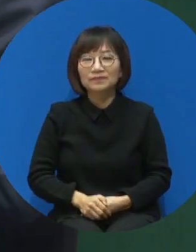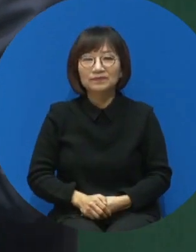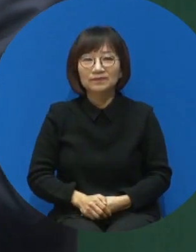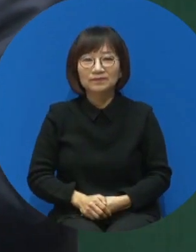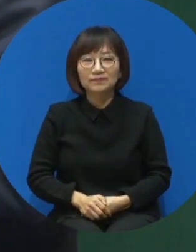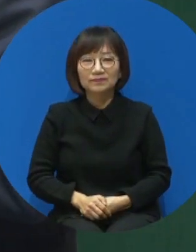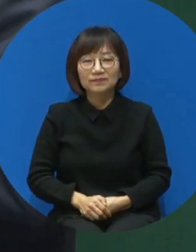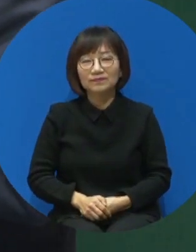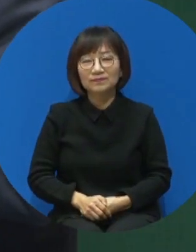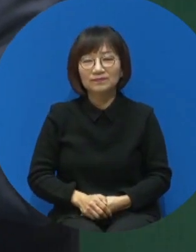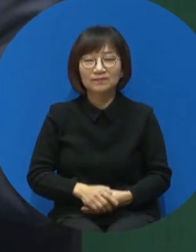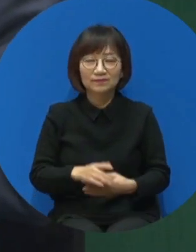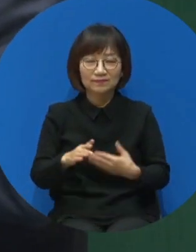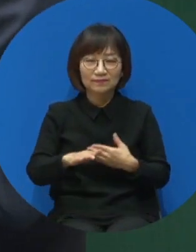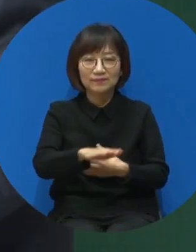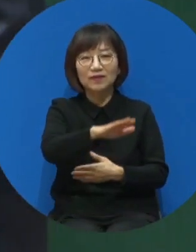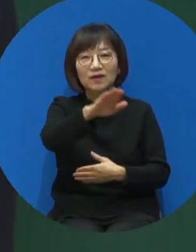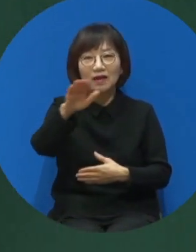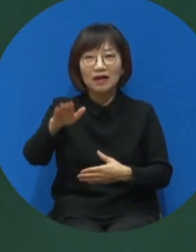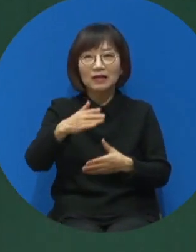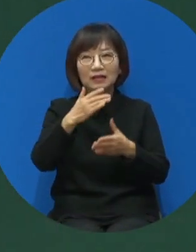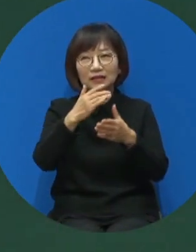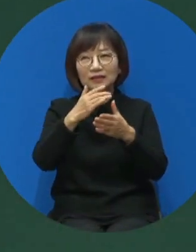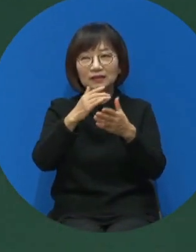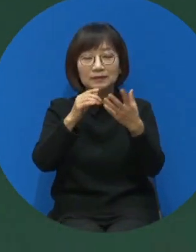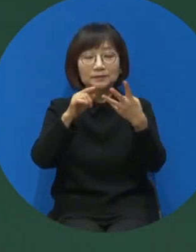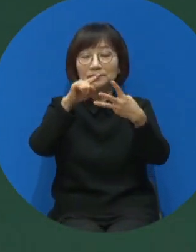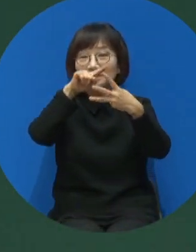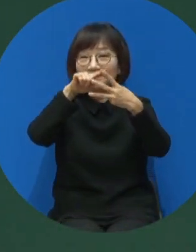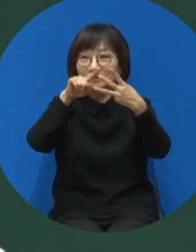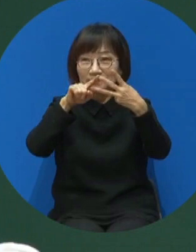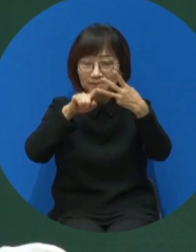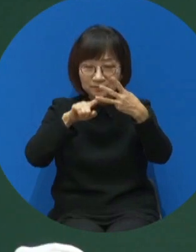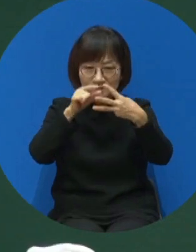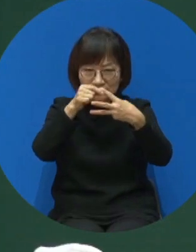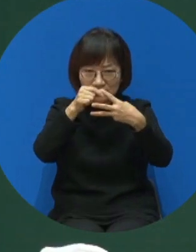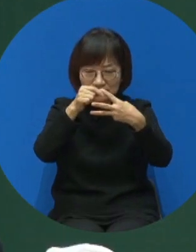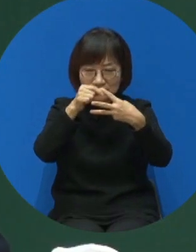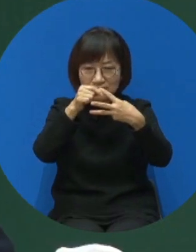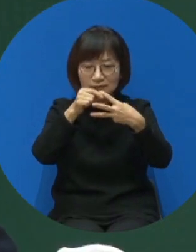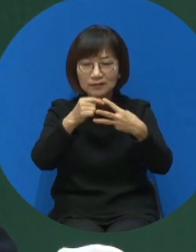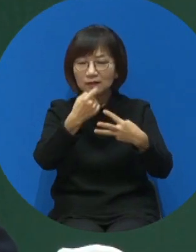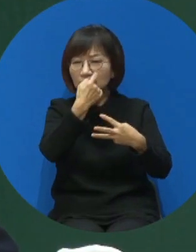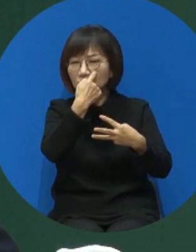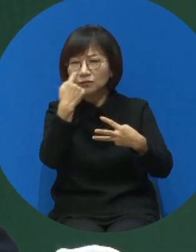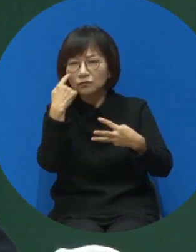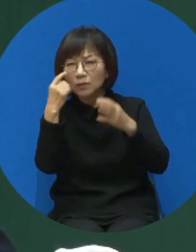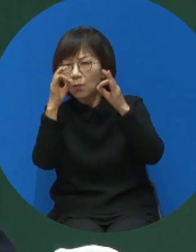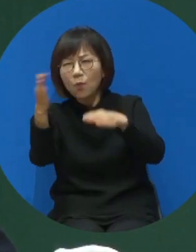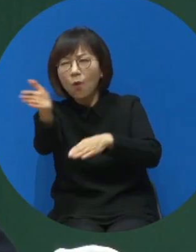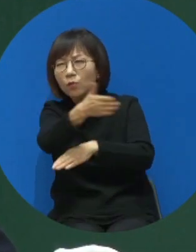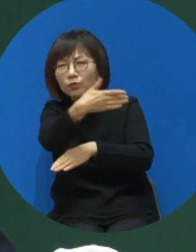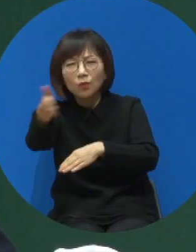si ustedes no conocen esto no conocerán lo que es la oración y aunque